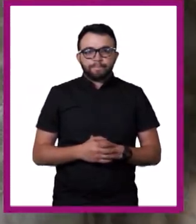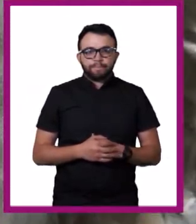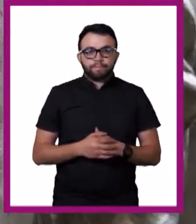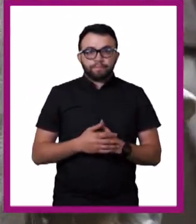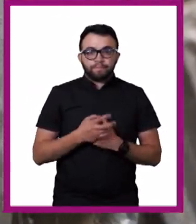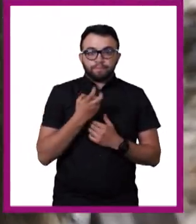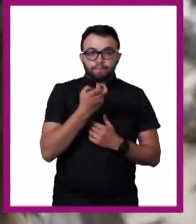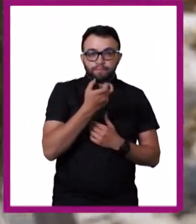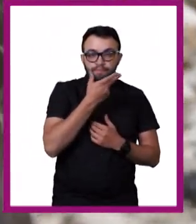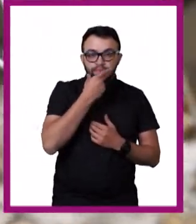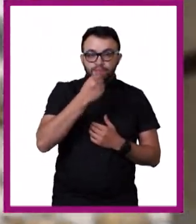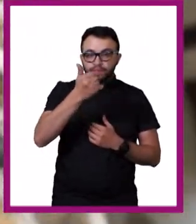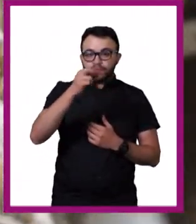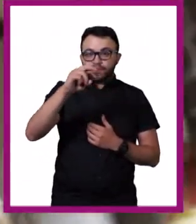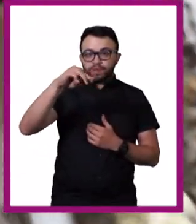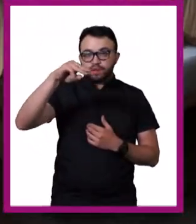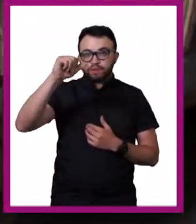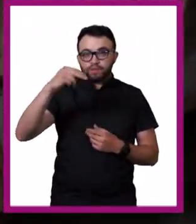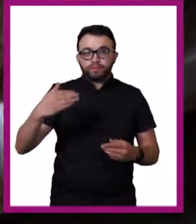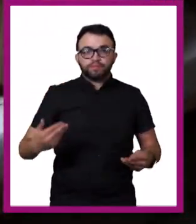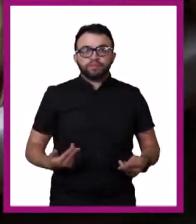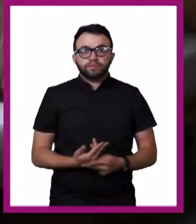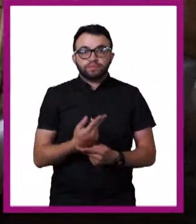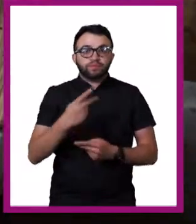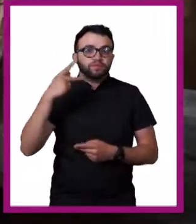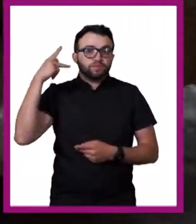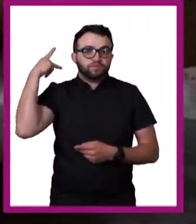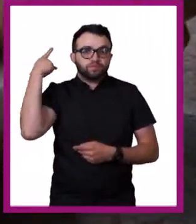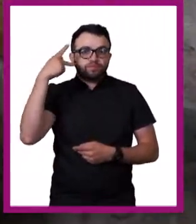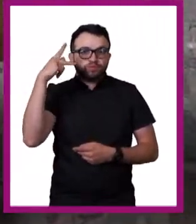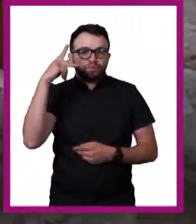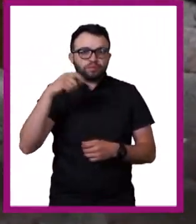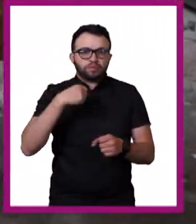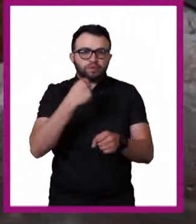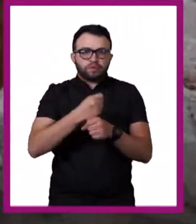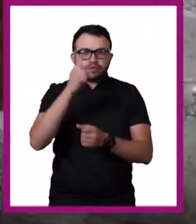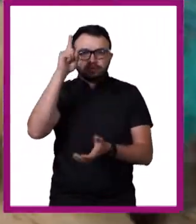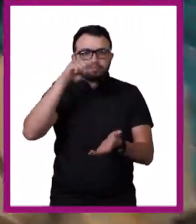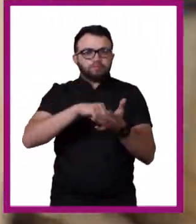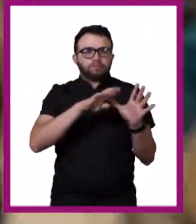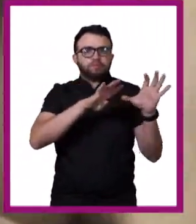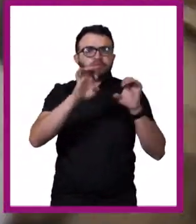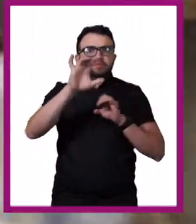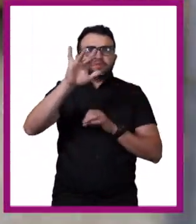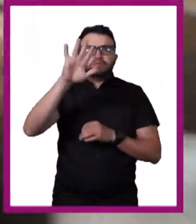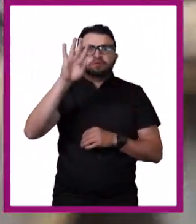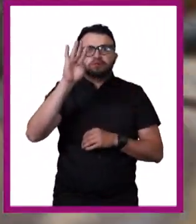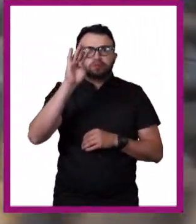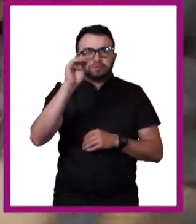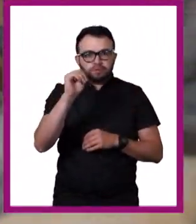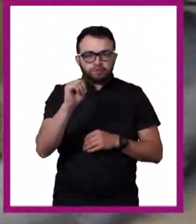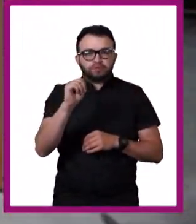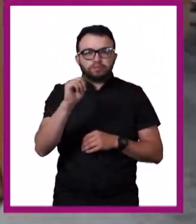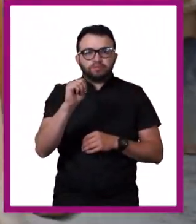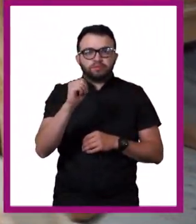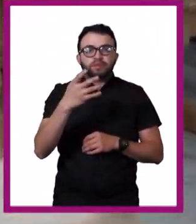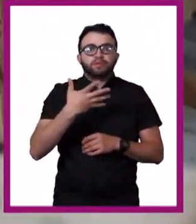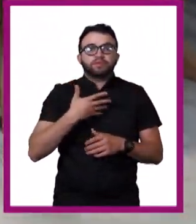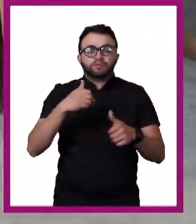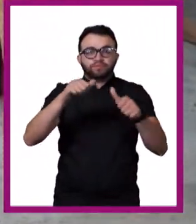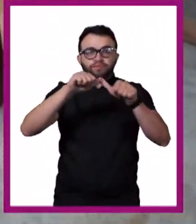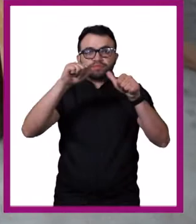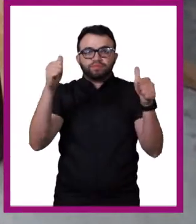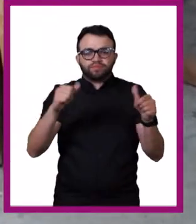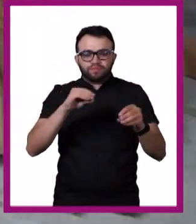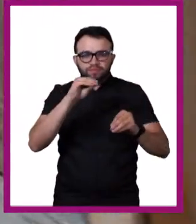Germán Venegas nació en la Magdalena Tlatlauquitepec, en Puebla, en el año 1959. Estudió artes plásticas en La